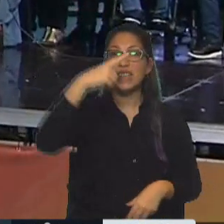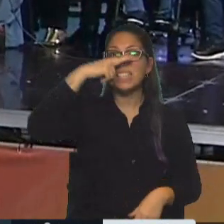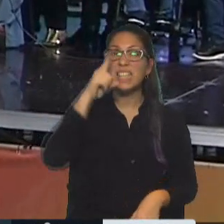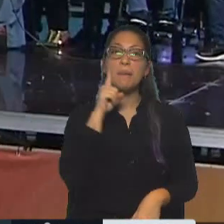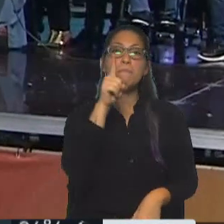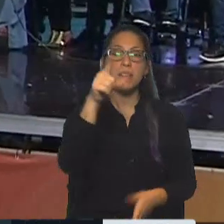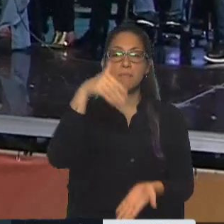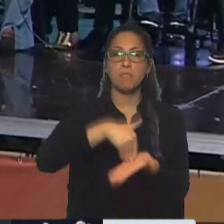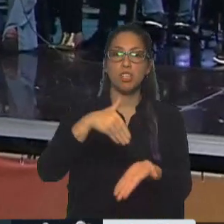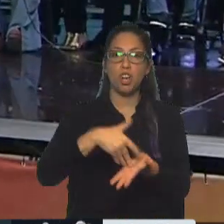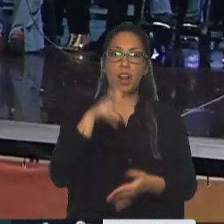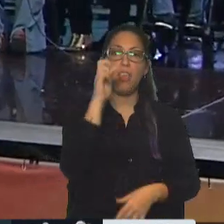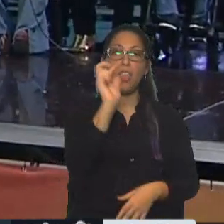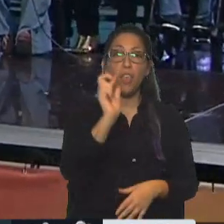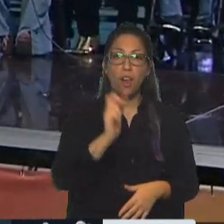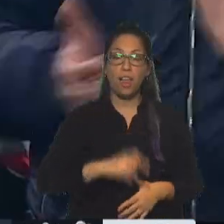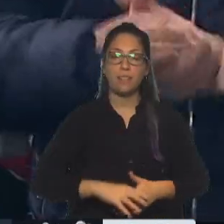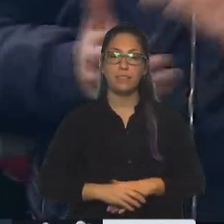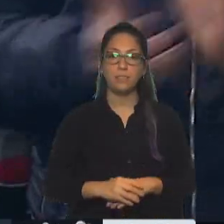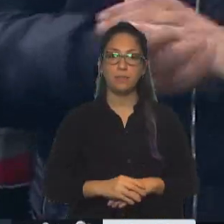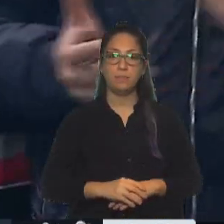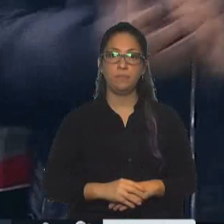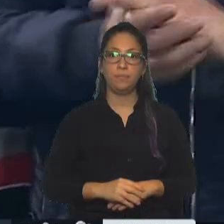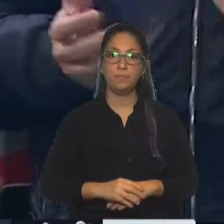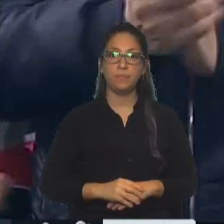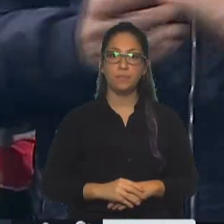647.000 millones de dólares.